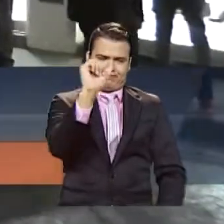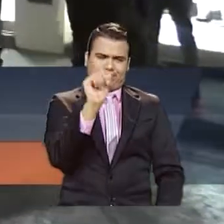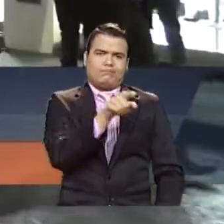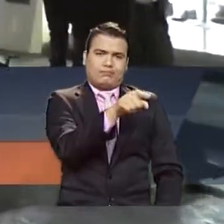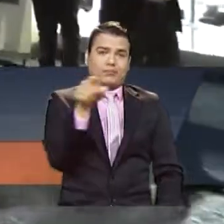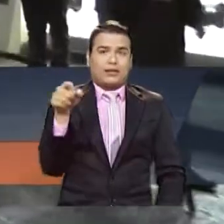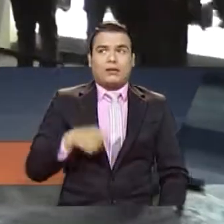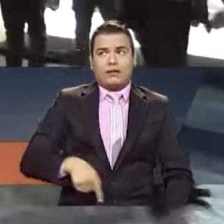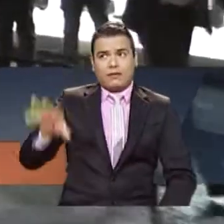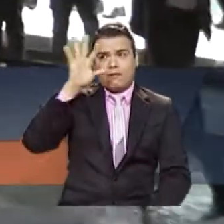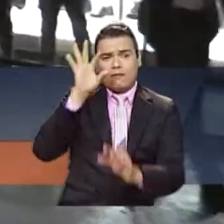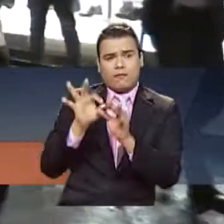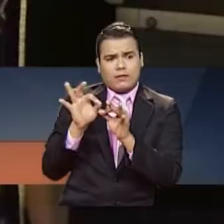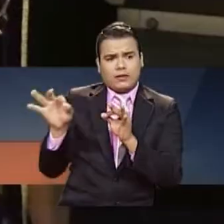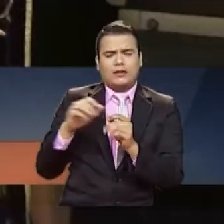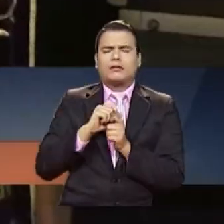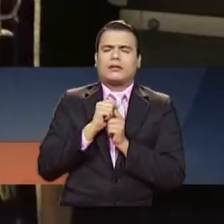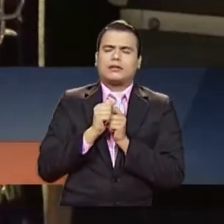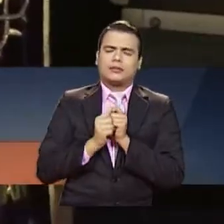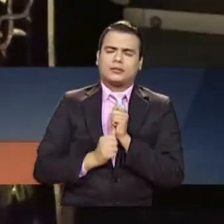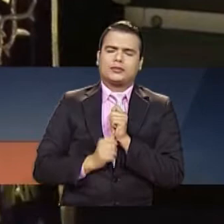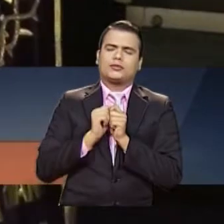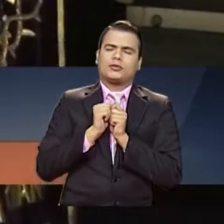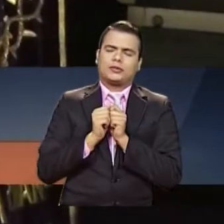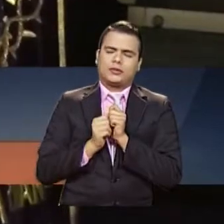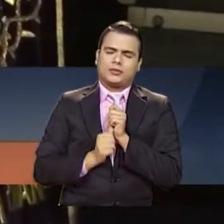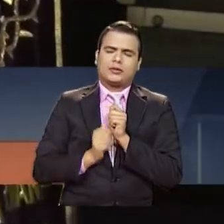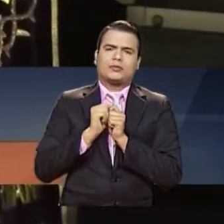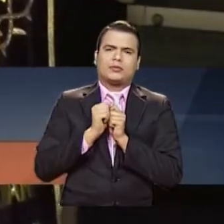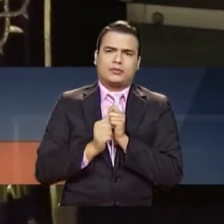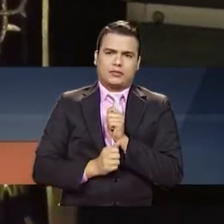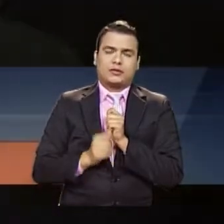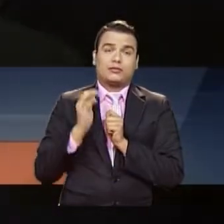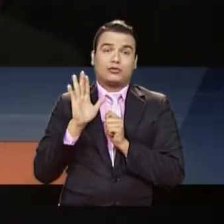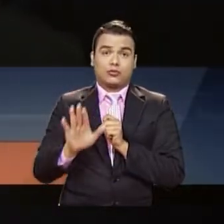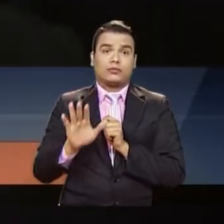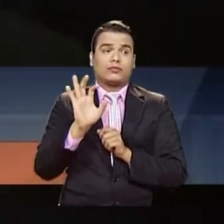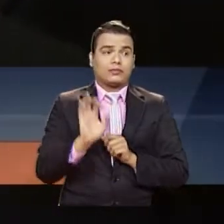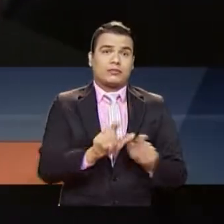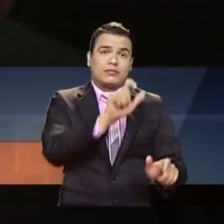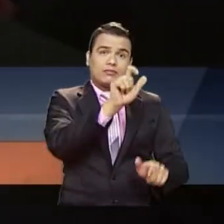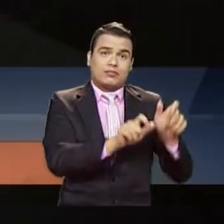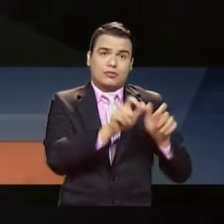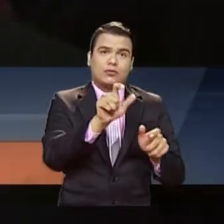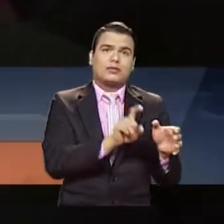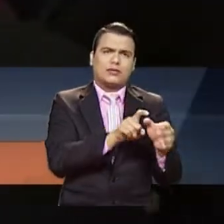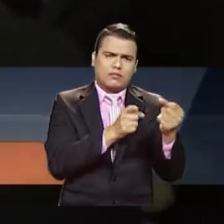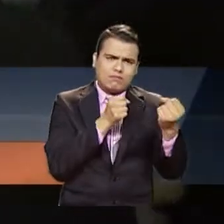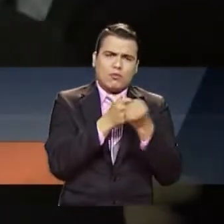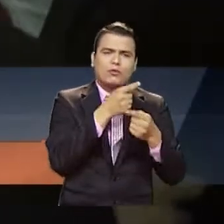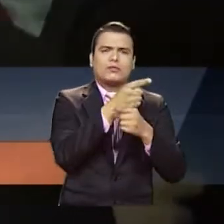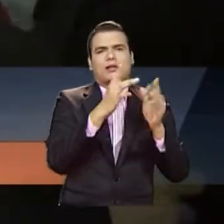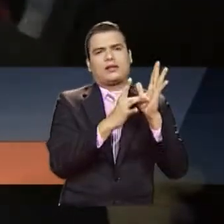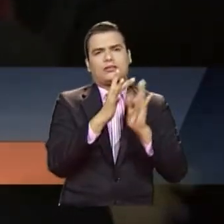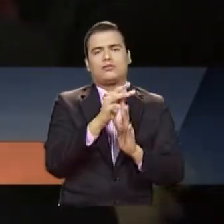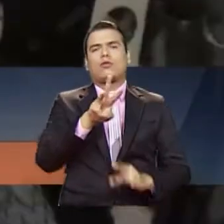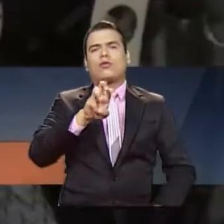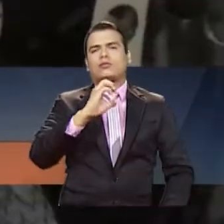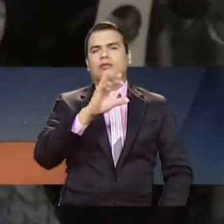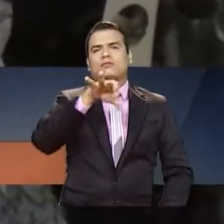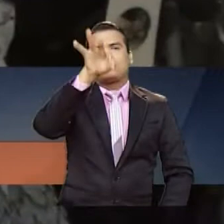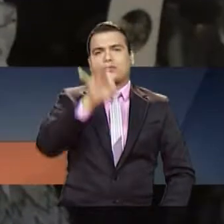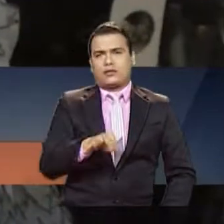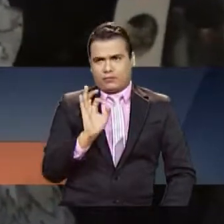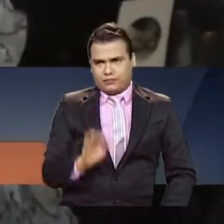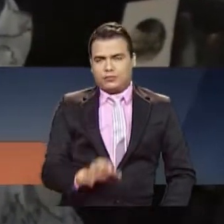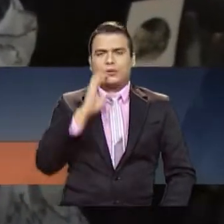medio de la devoción al Santo Rosario. El 80% de los regidores de la Semana Santa son hombres. En este entonces